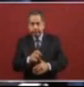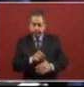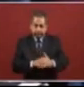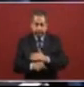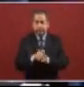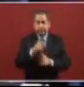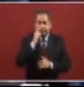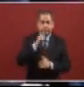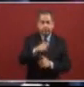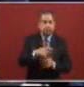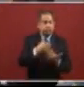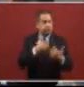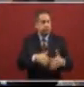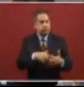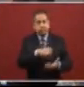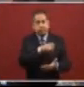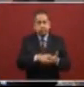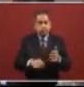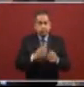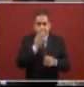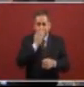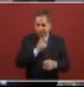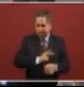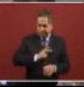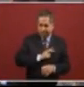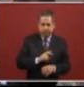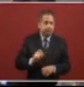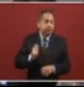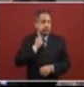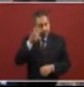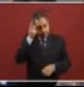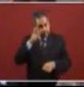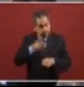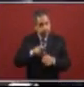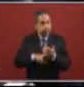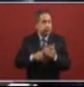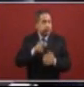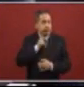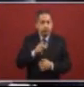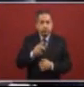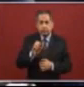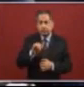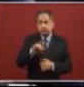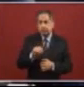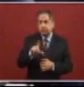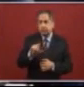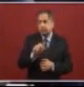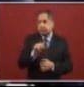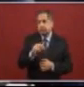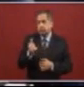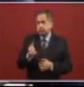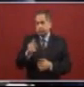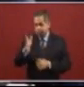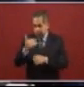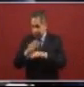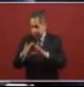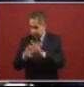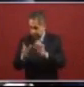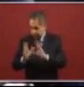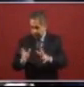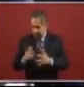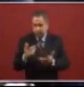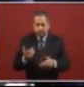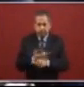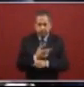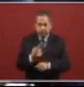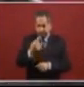esta planta a el exdirector de Pemex, Emilio Lozoya. Ya tienen información al respecto